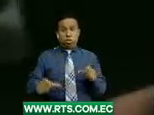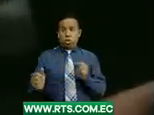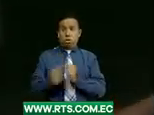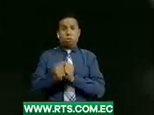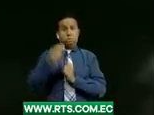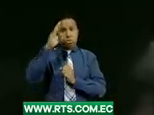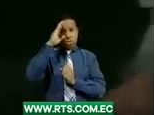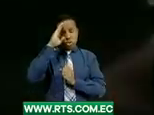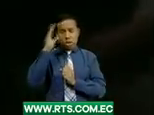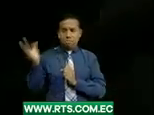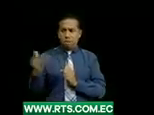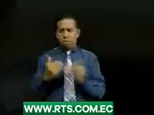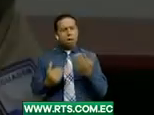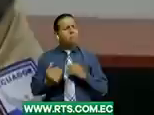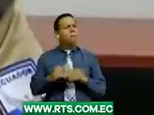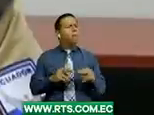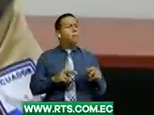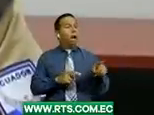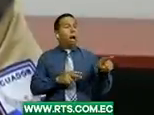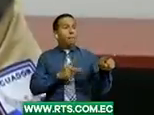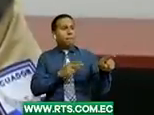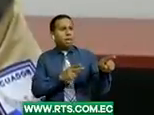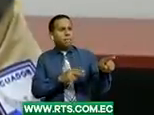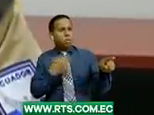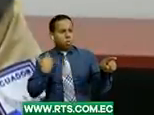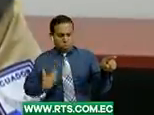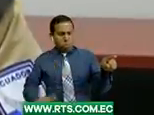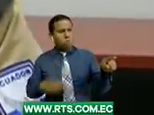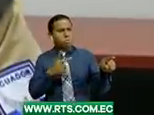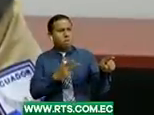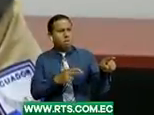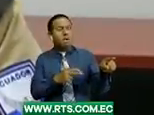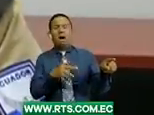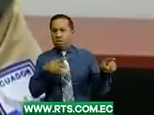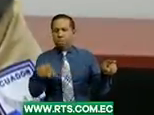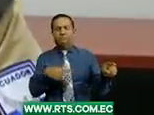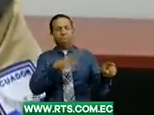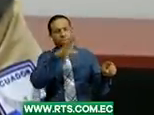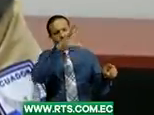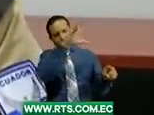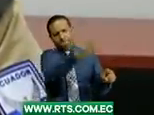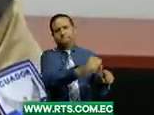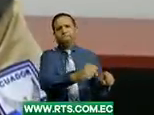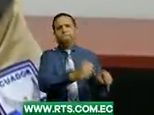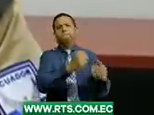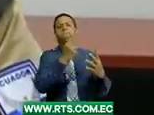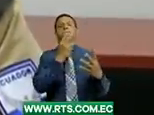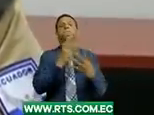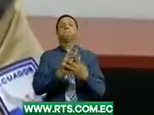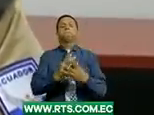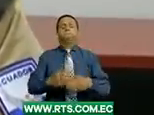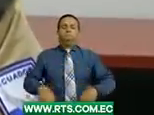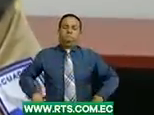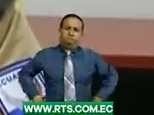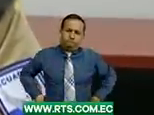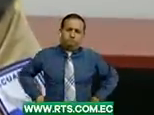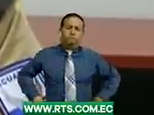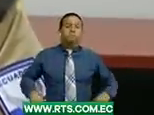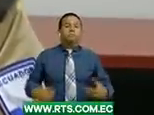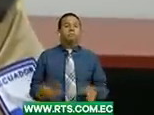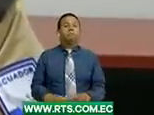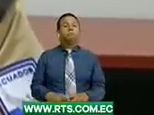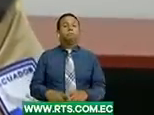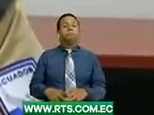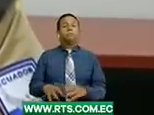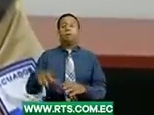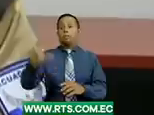le identificaron por la vestimenta que él tenía. Entonces, una vez que lo aprendieron al sujeto, lo neutralizaron, tomaron contacto